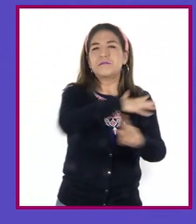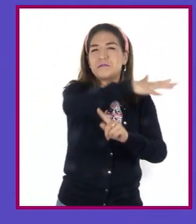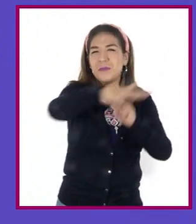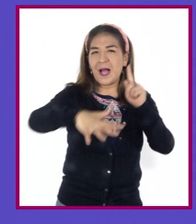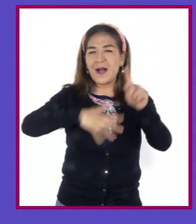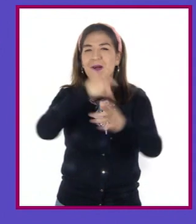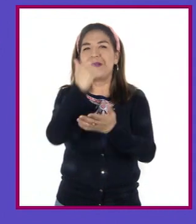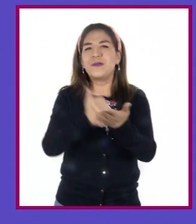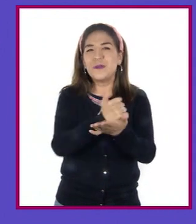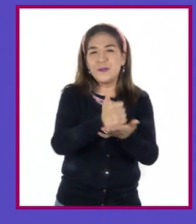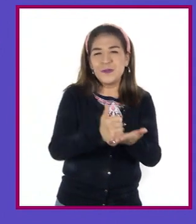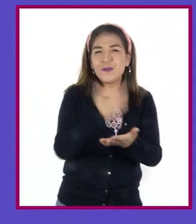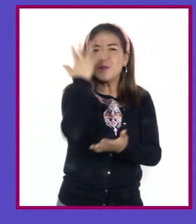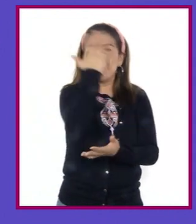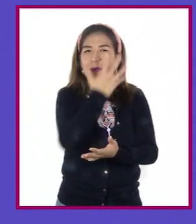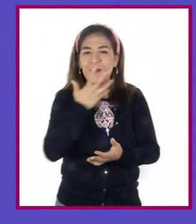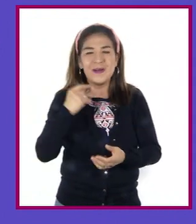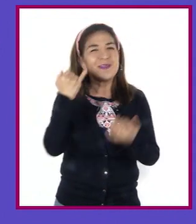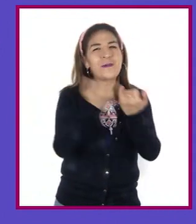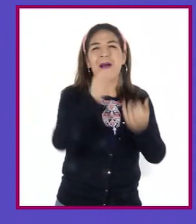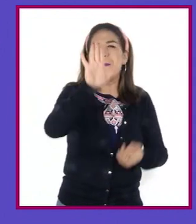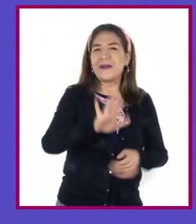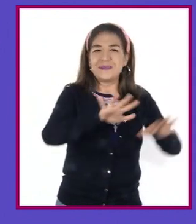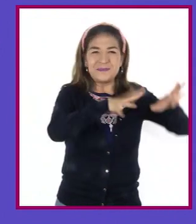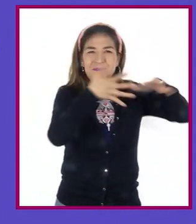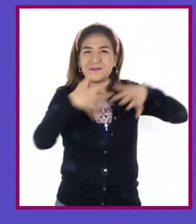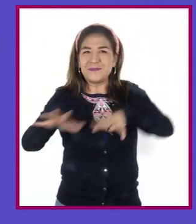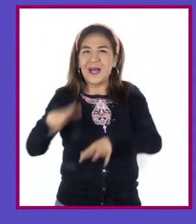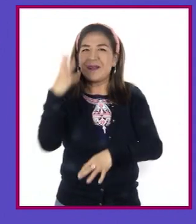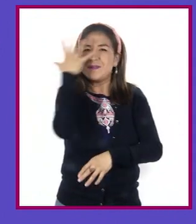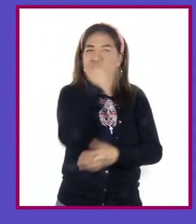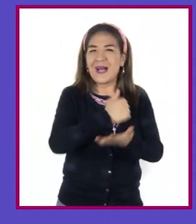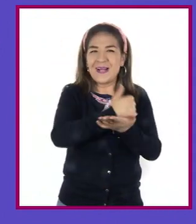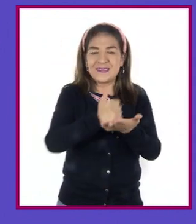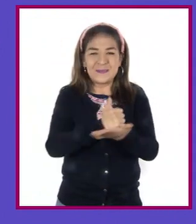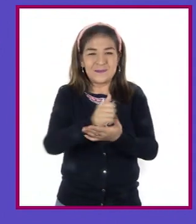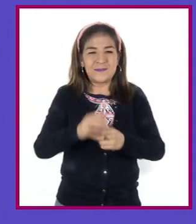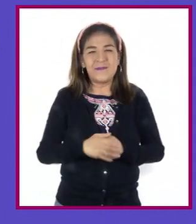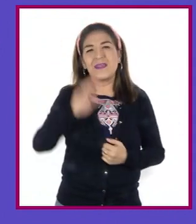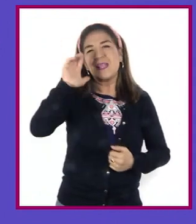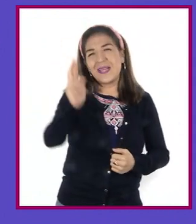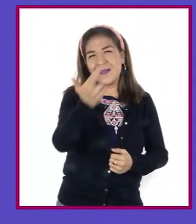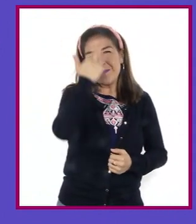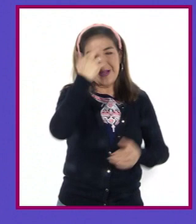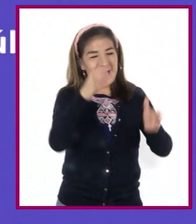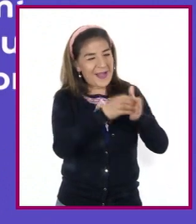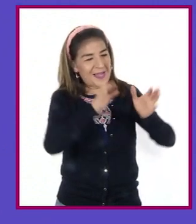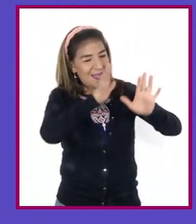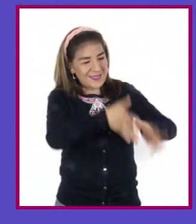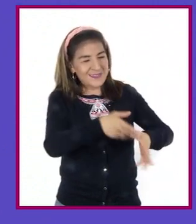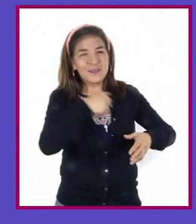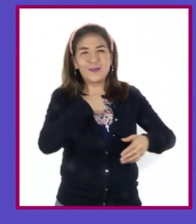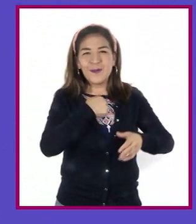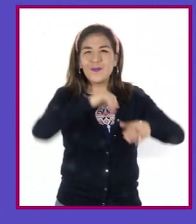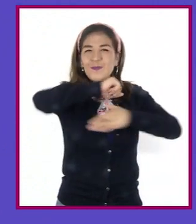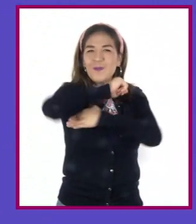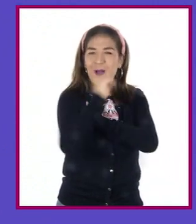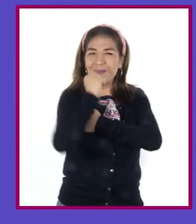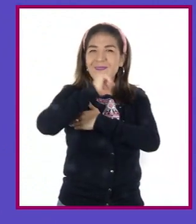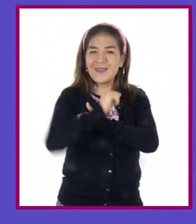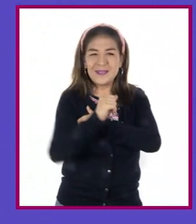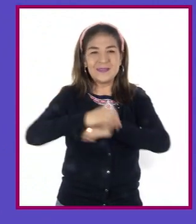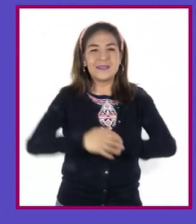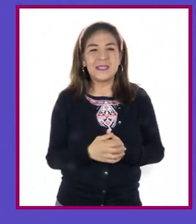azul, azul como el mar. Recuerdos en un baúl que he de recordar.